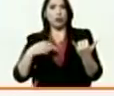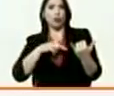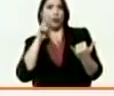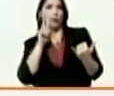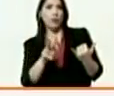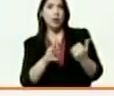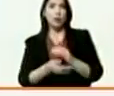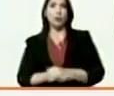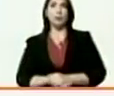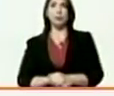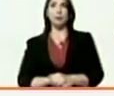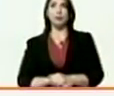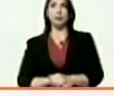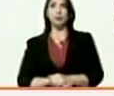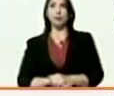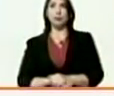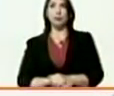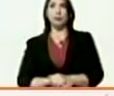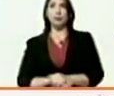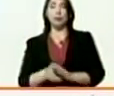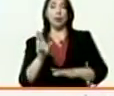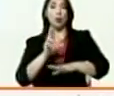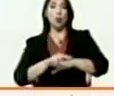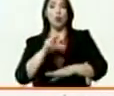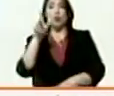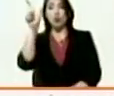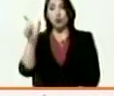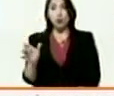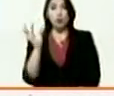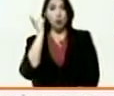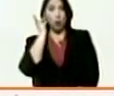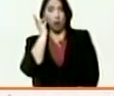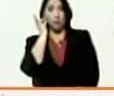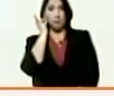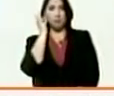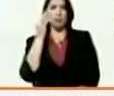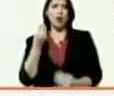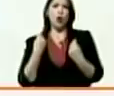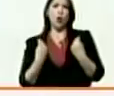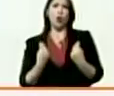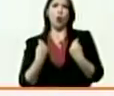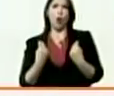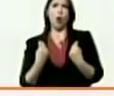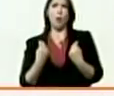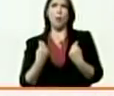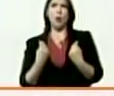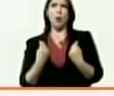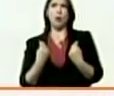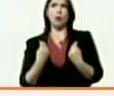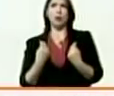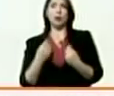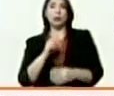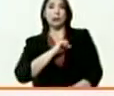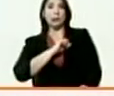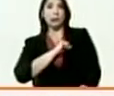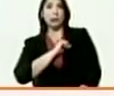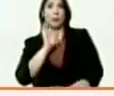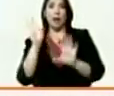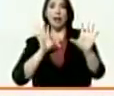lo decía la doctora Rusián, cómo se estremecen países como